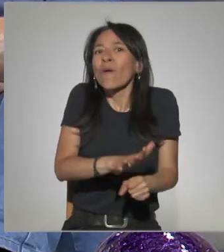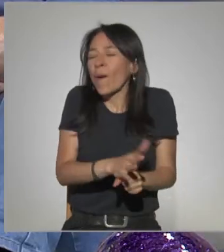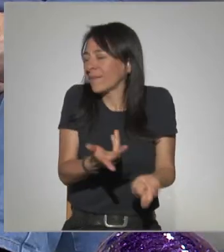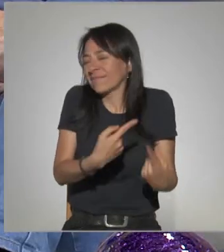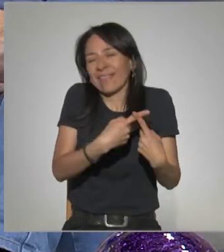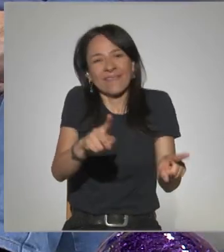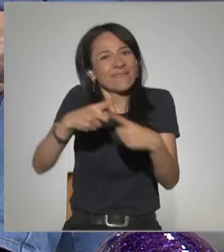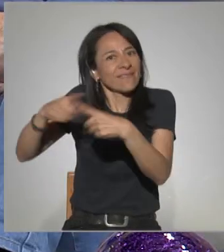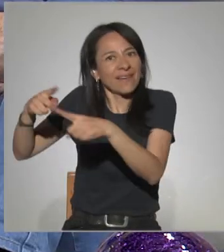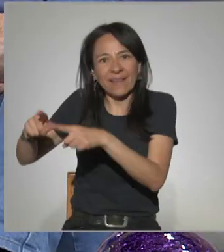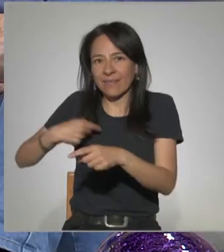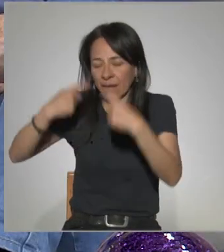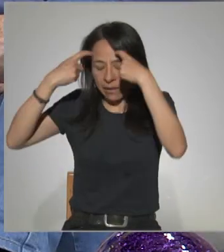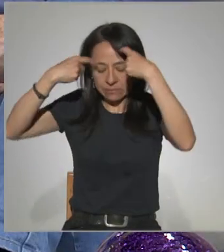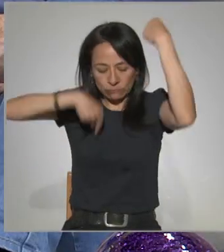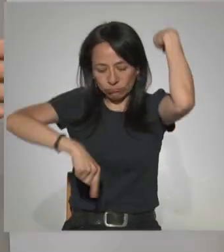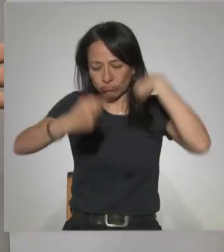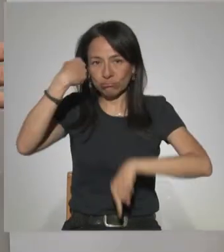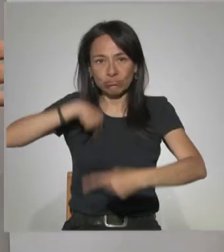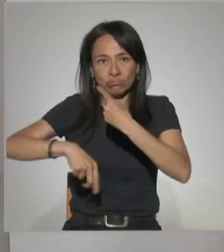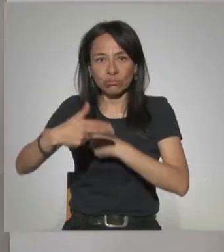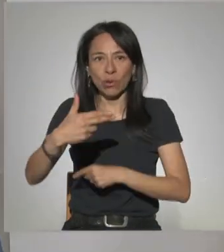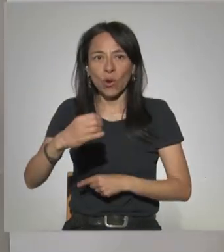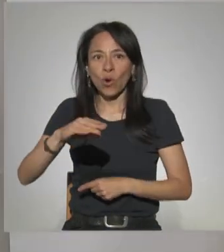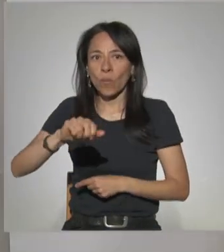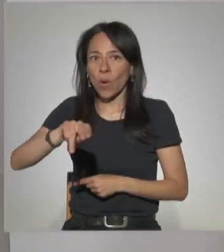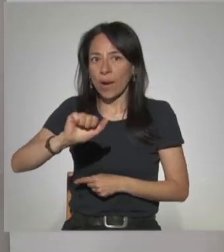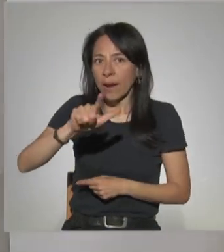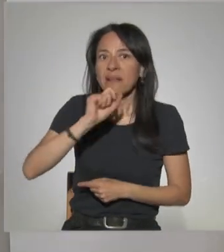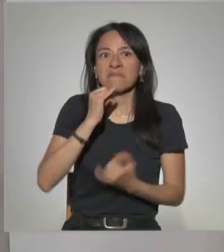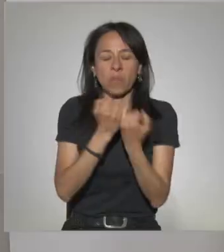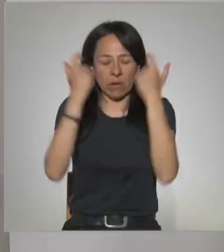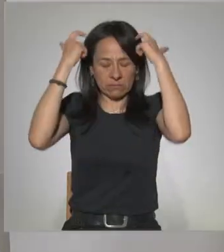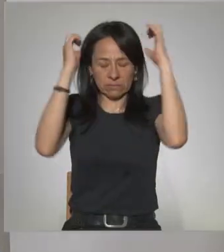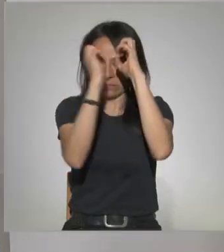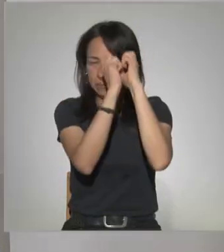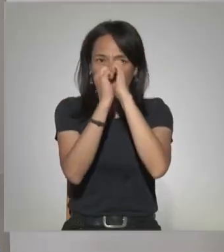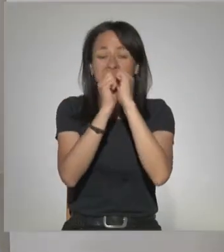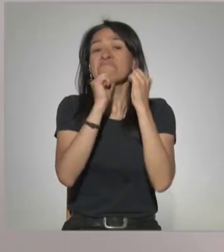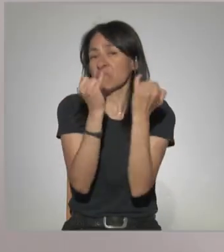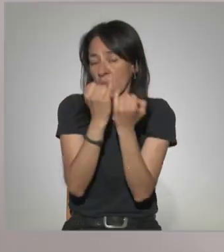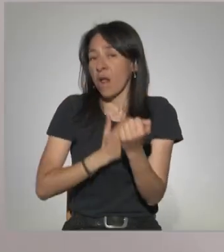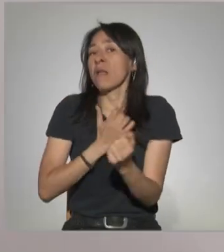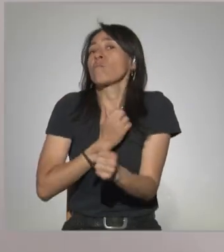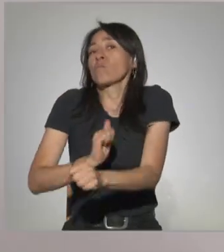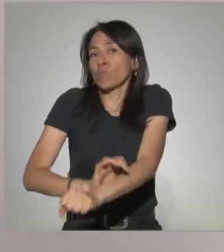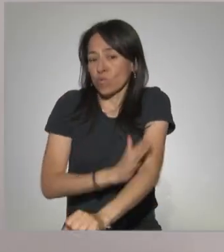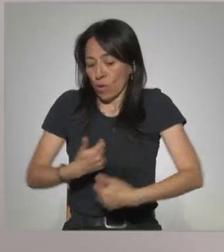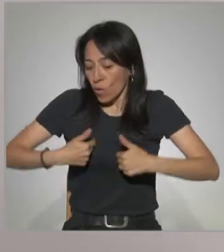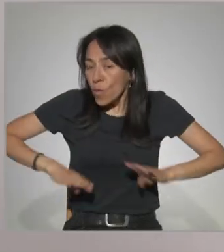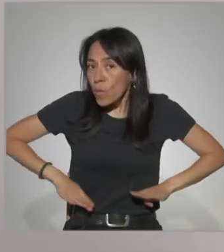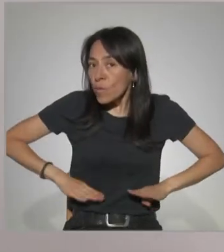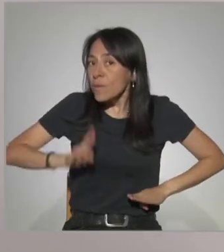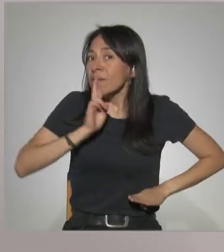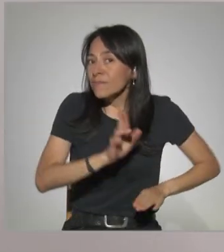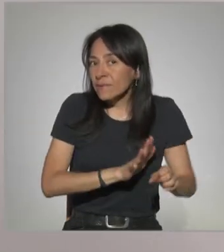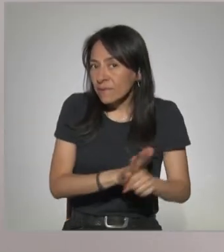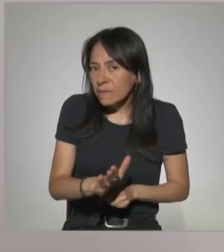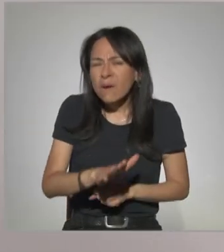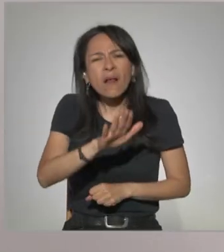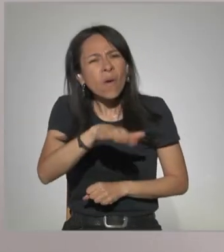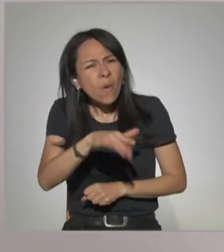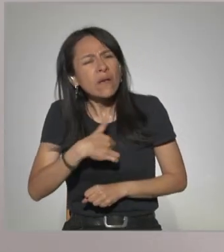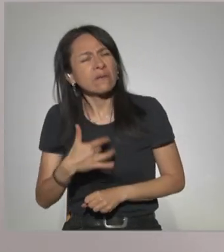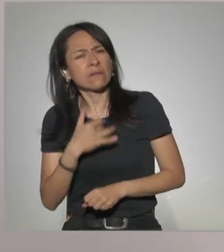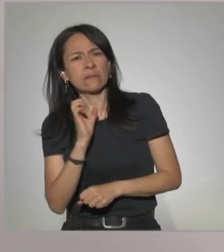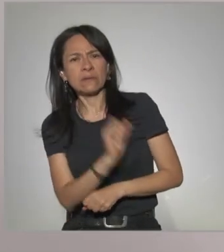nivel hormonal, a nivel cerebral y, por supuesto, a la conducta, ¿no? Y nuestras emociones, por supuesto. O sea que podremos acostumbrarnos a vivir en un